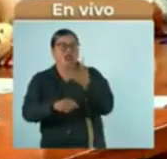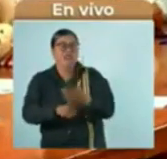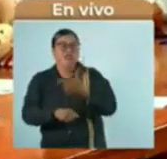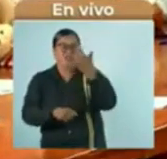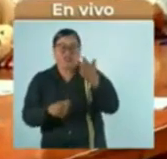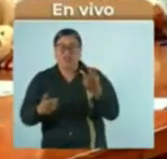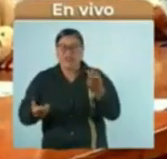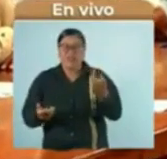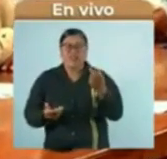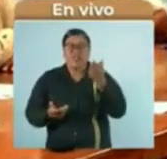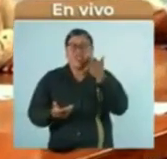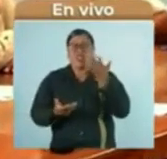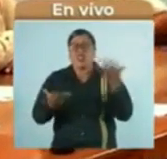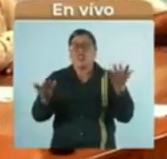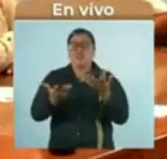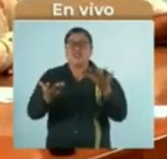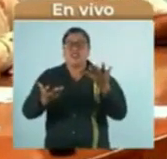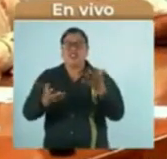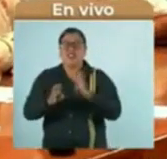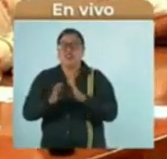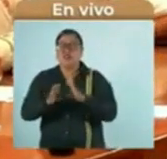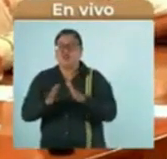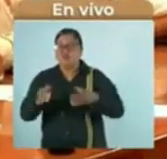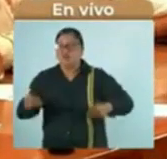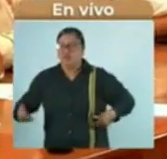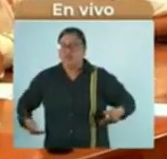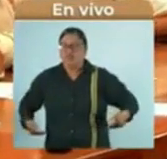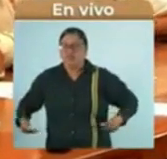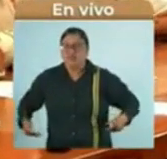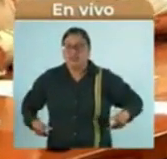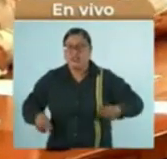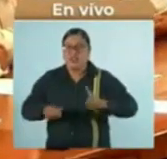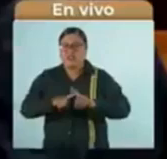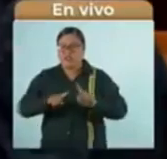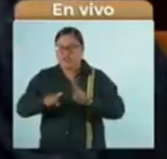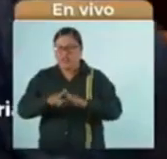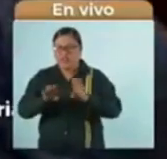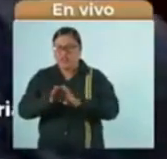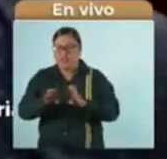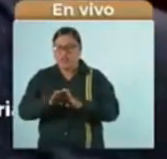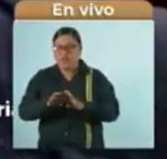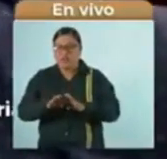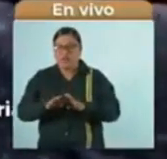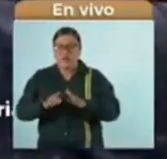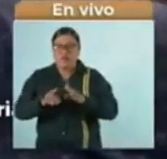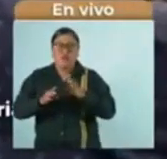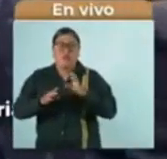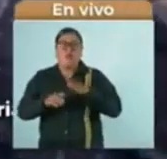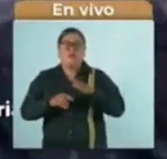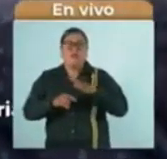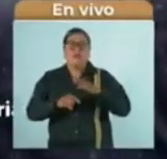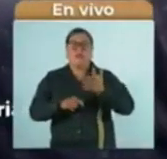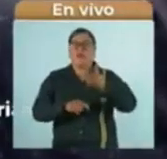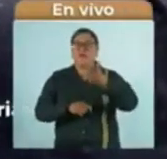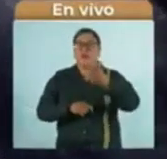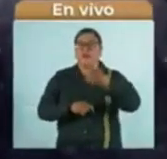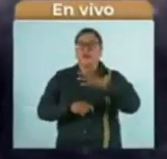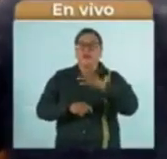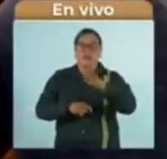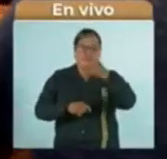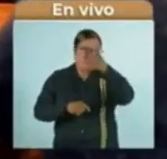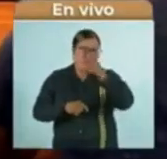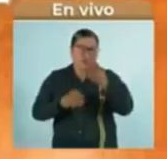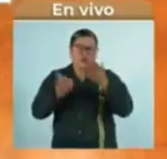apuestan a generar hostilidades y hacer cualquier cantidad de disparos de arma de fuego y por eso es que no